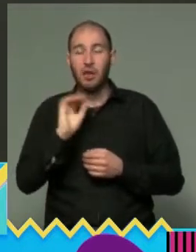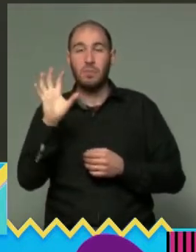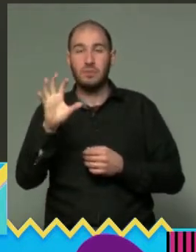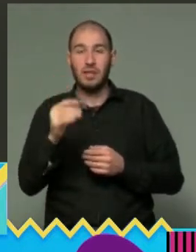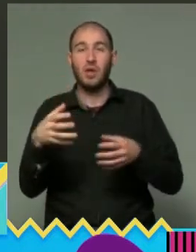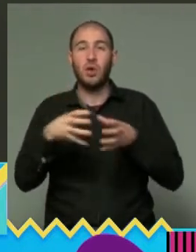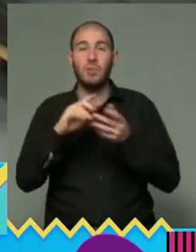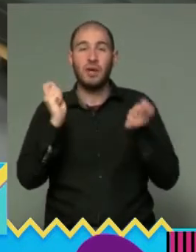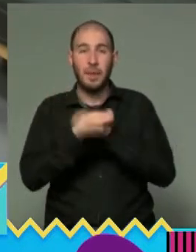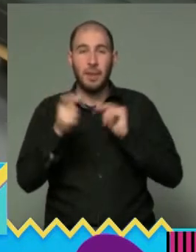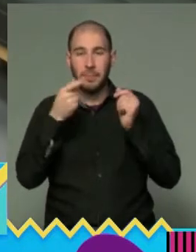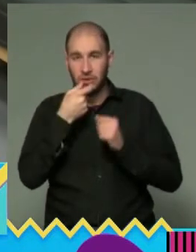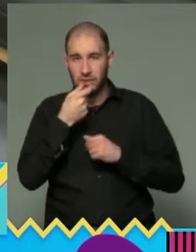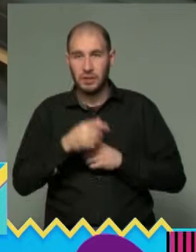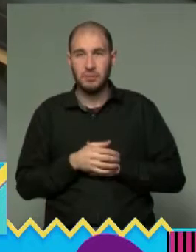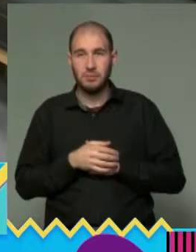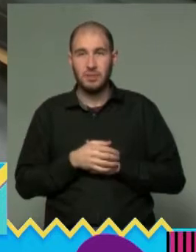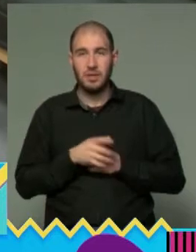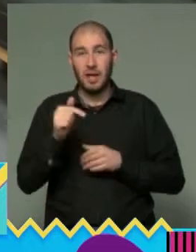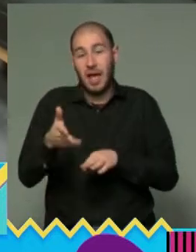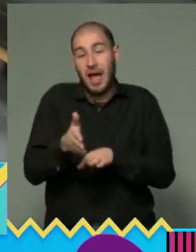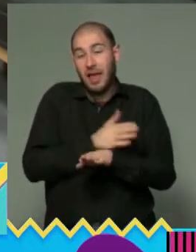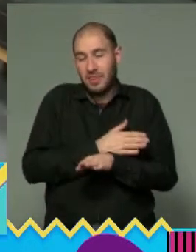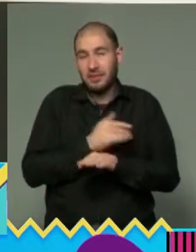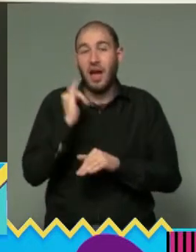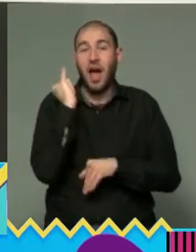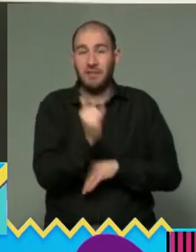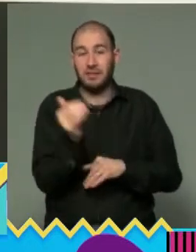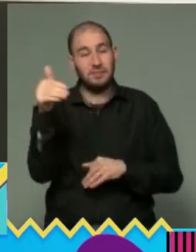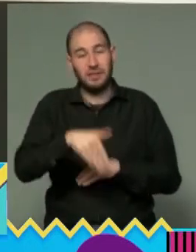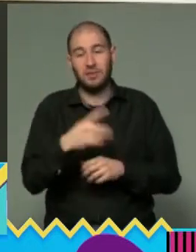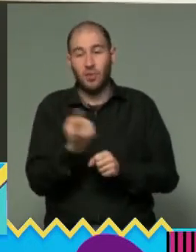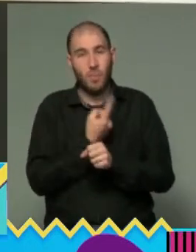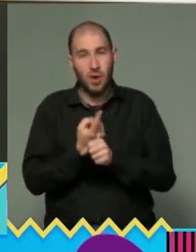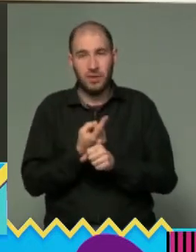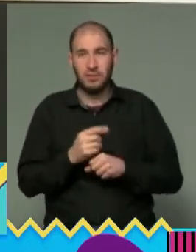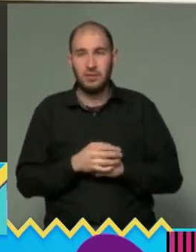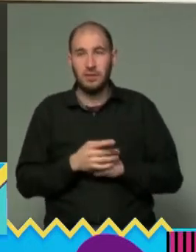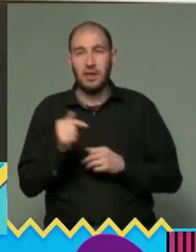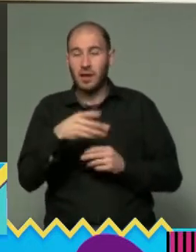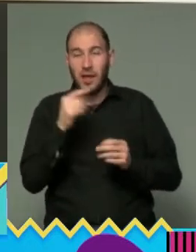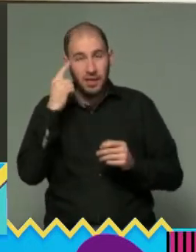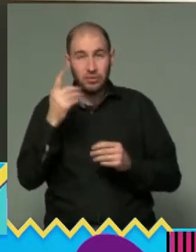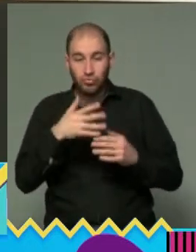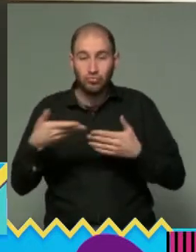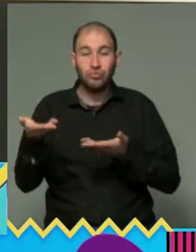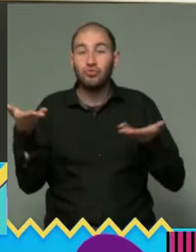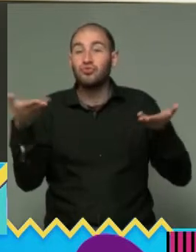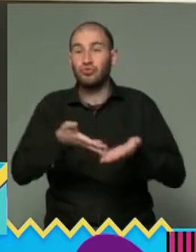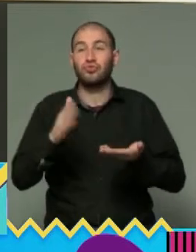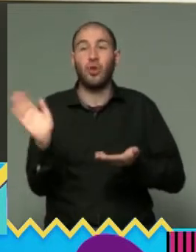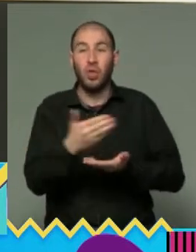provincial por el Frente Cambia Mendoza, y hace unos minutos avisó que no podía llegar para que, bueno, la idea era que estuvieran todas